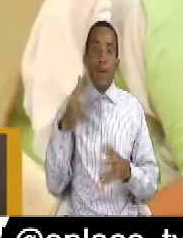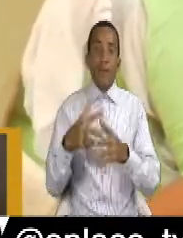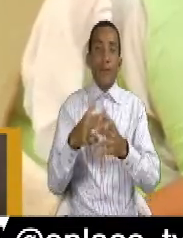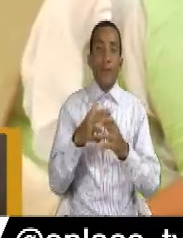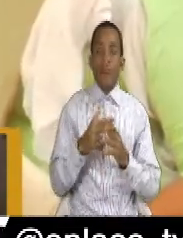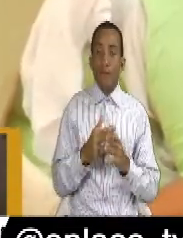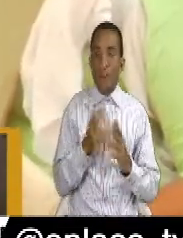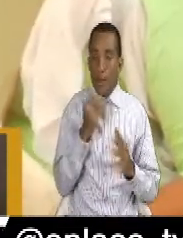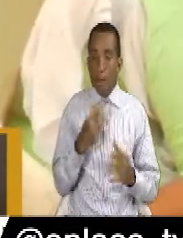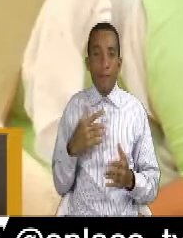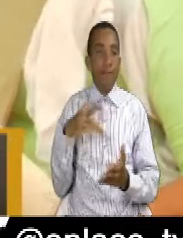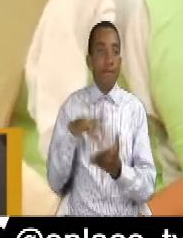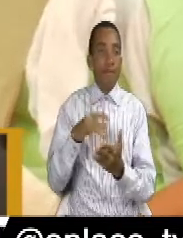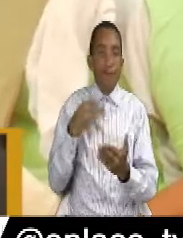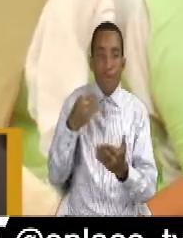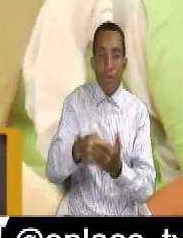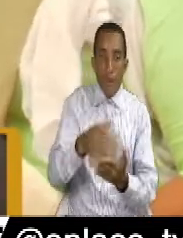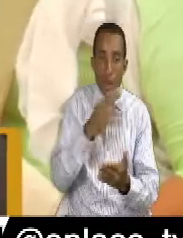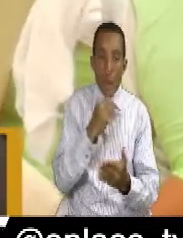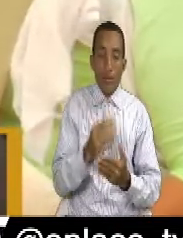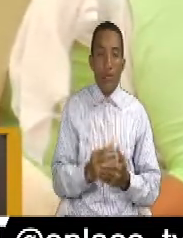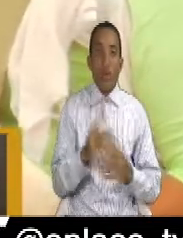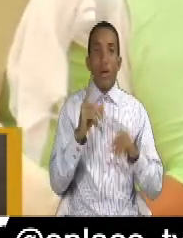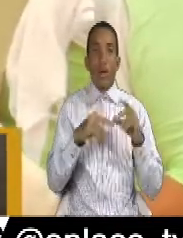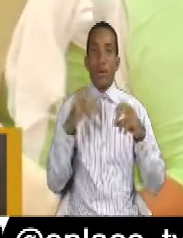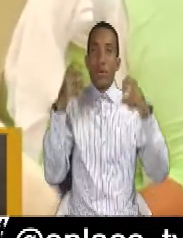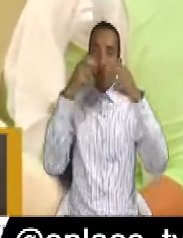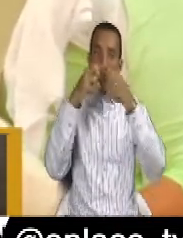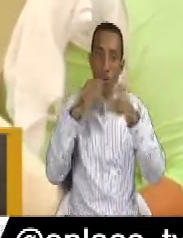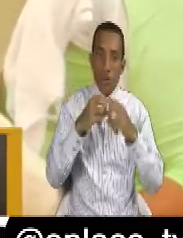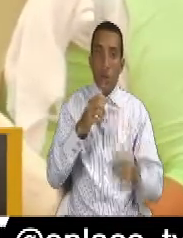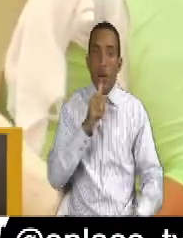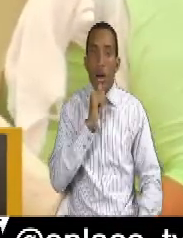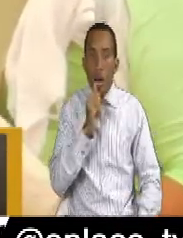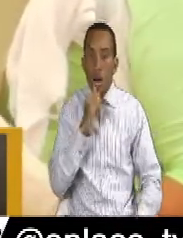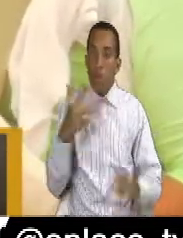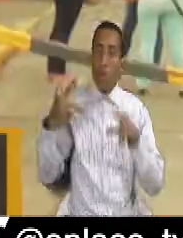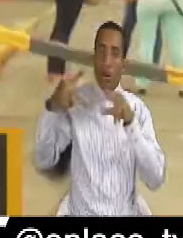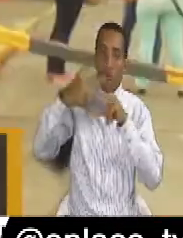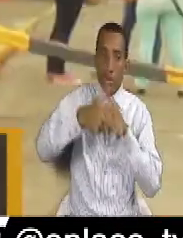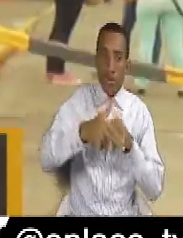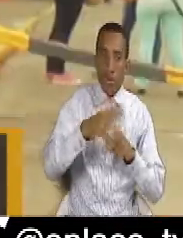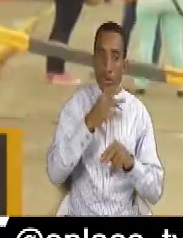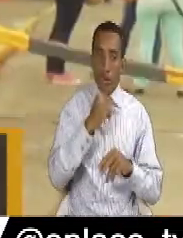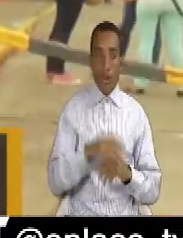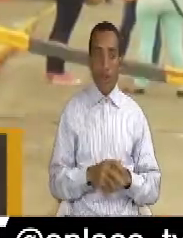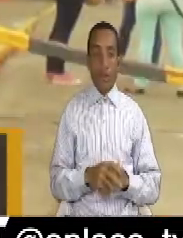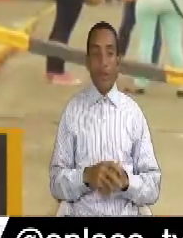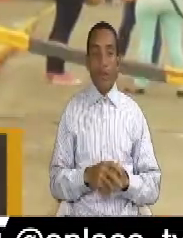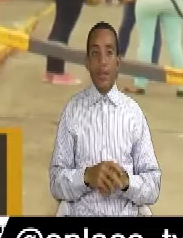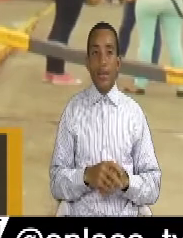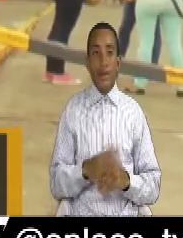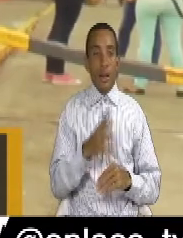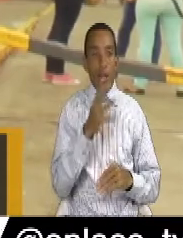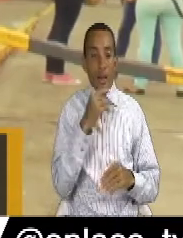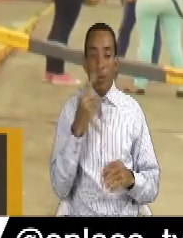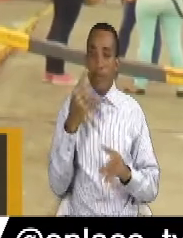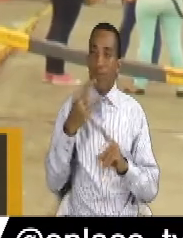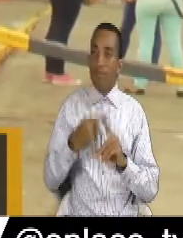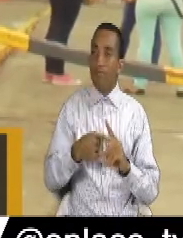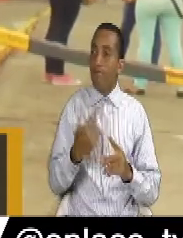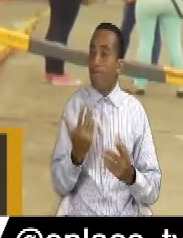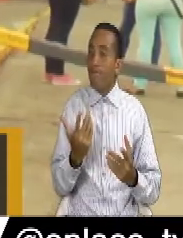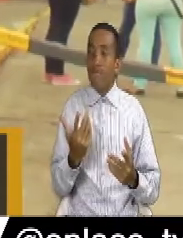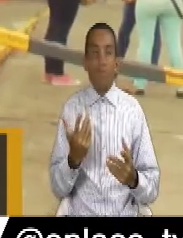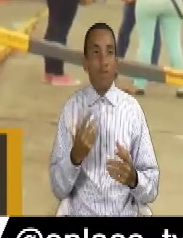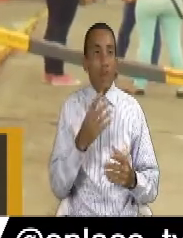los servicios de la casa están cortados, hay personas que nos ha tocado desocupar donde estamos pagando arriendo. Hay días que no tenemos para comer, nos toca decirle, vecina, regáleme